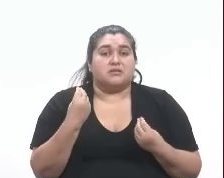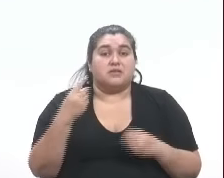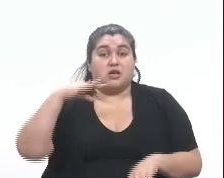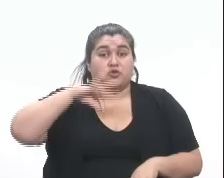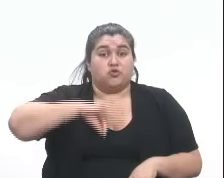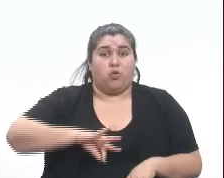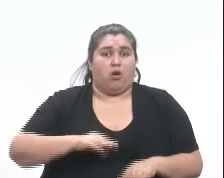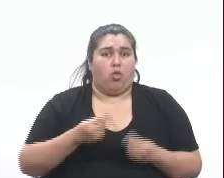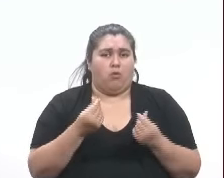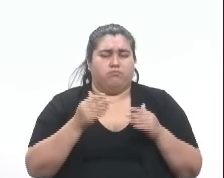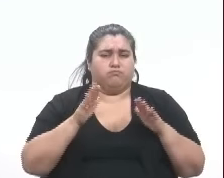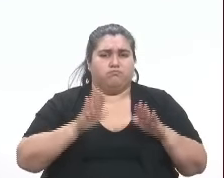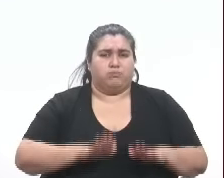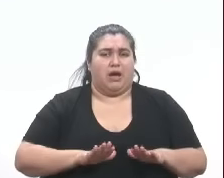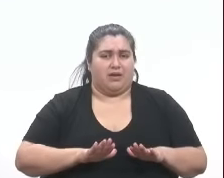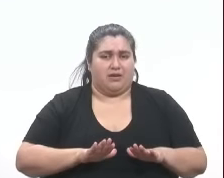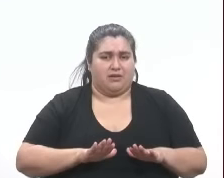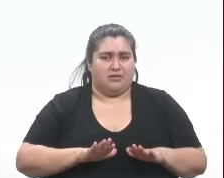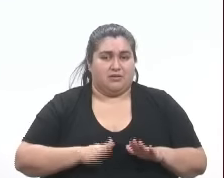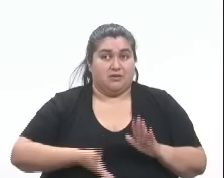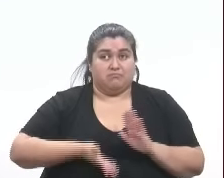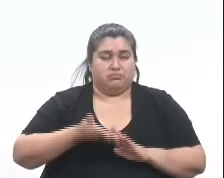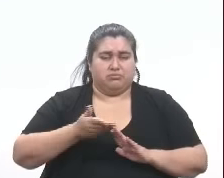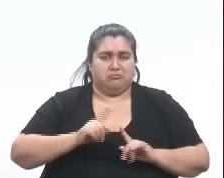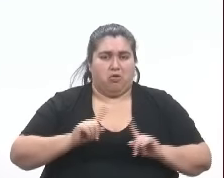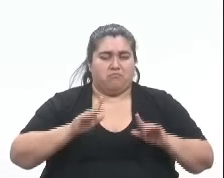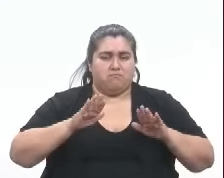salarios. ¿Le suena?